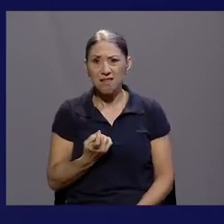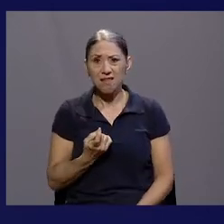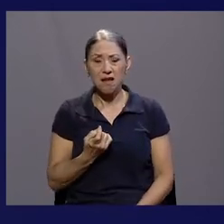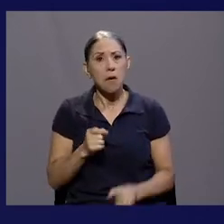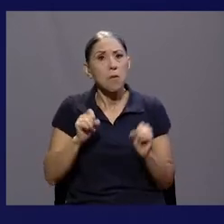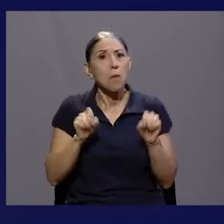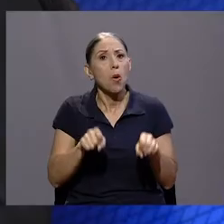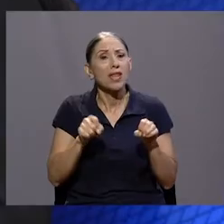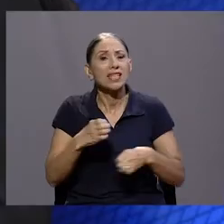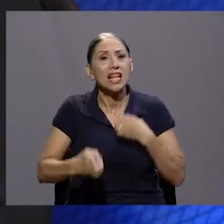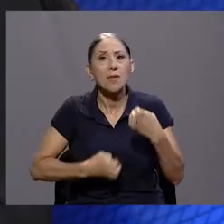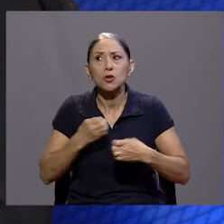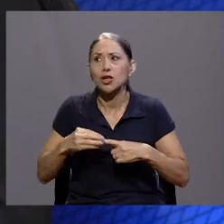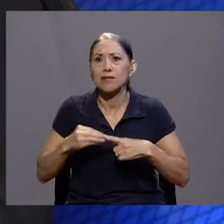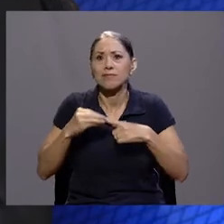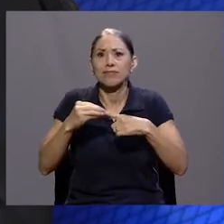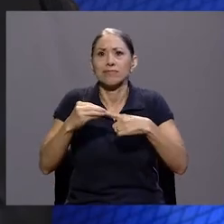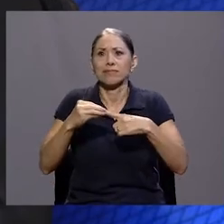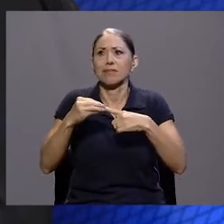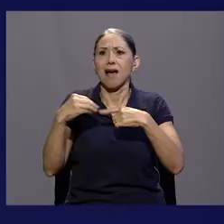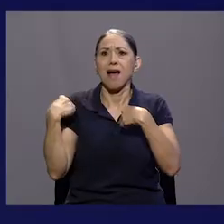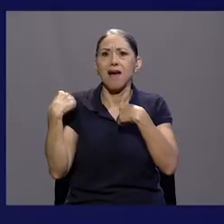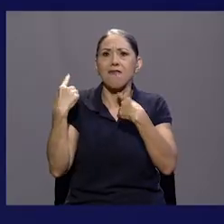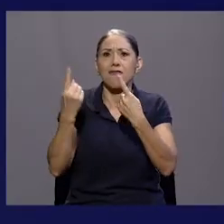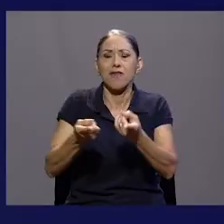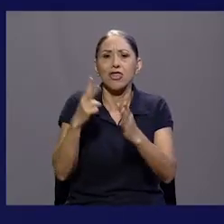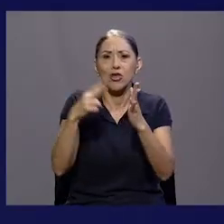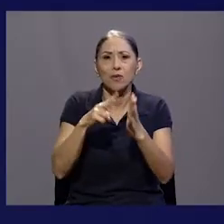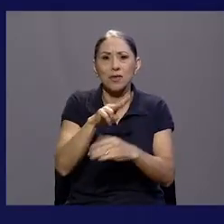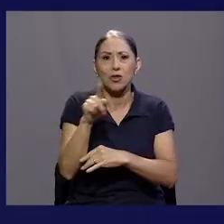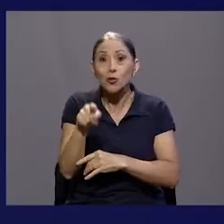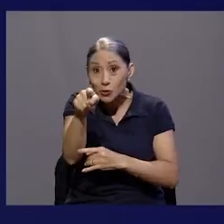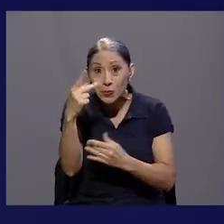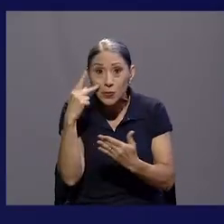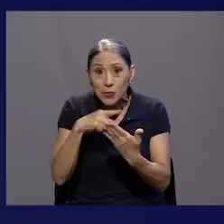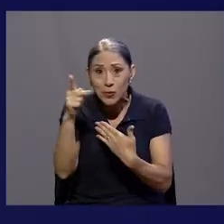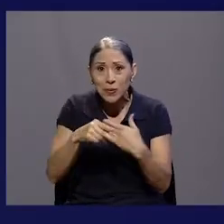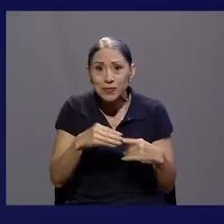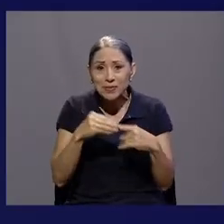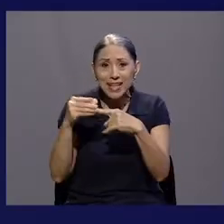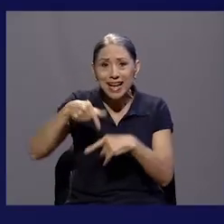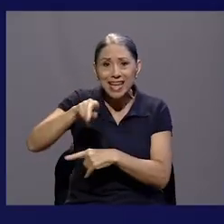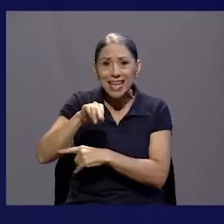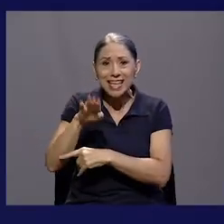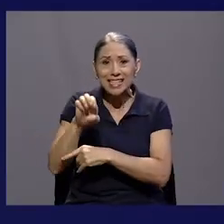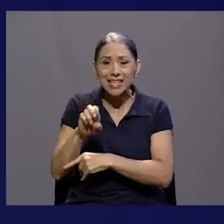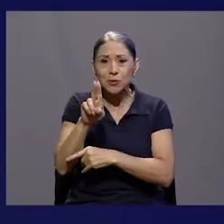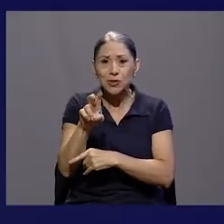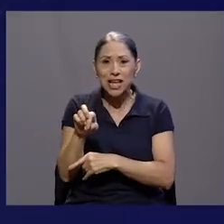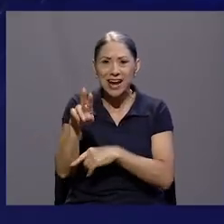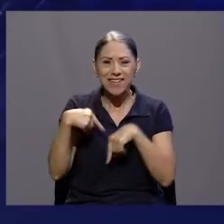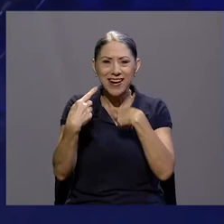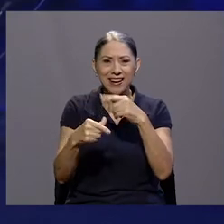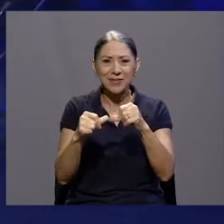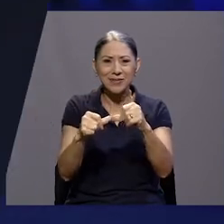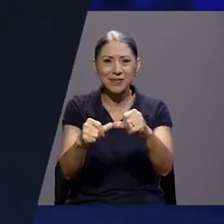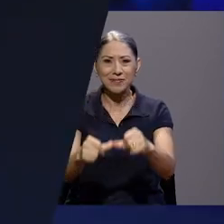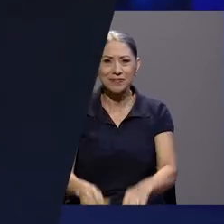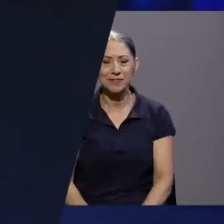de todo este 2021 usted está viendo un programa especial de 15 usted ya casi regresamos